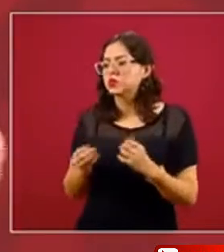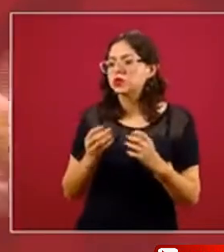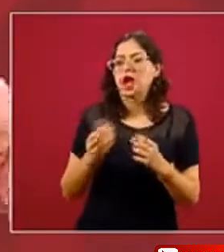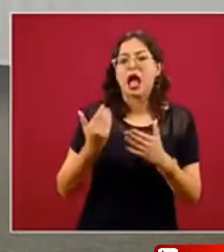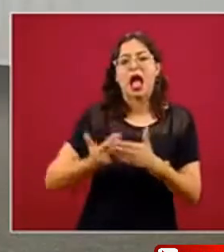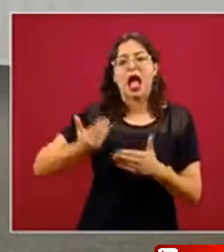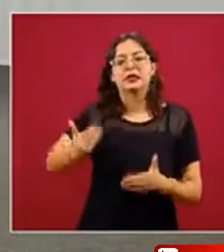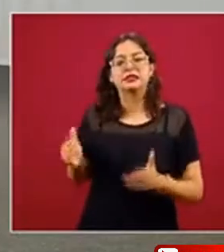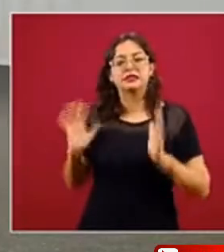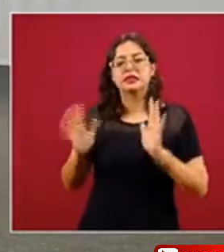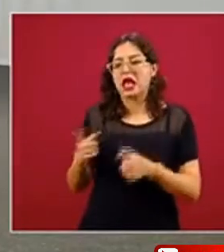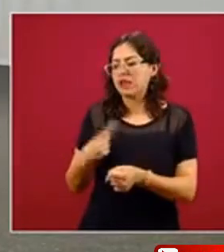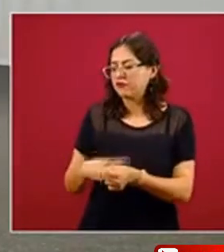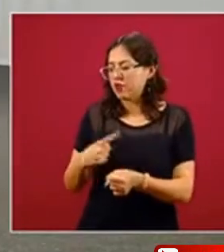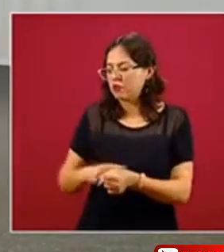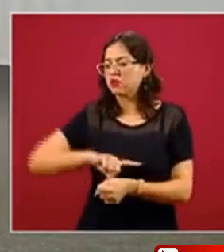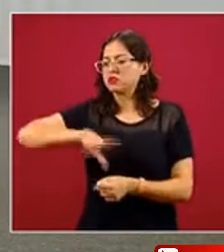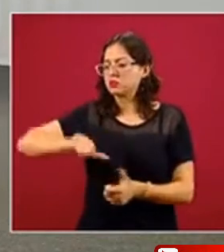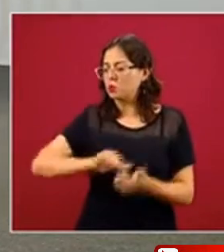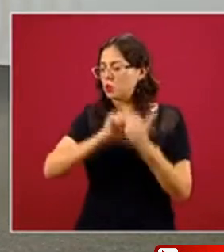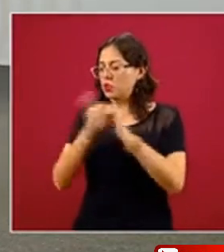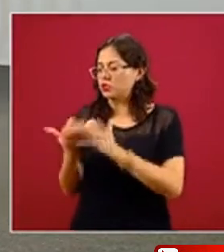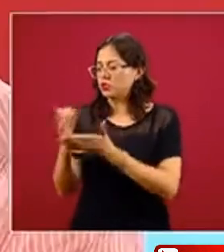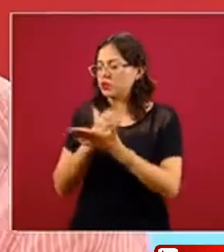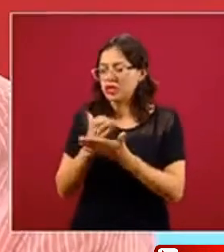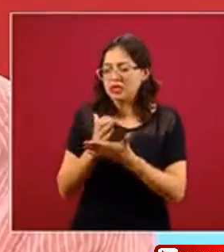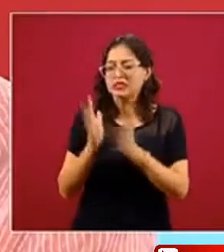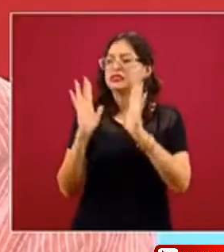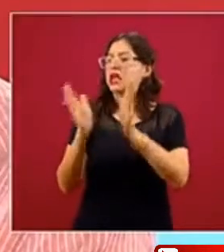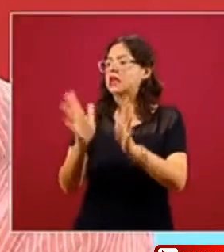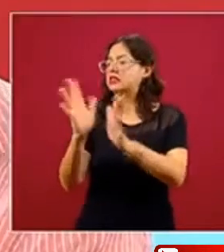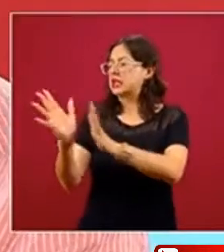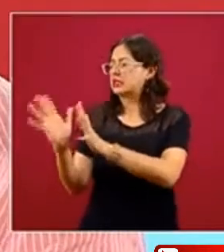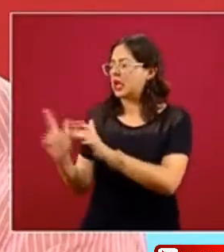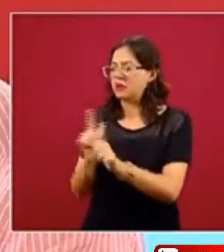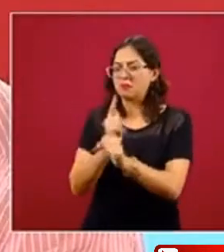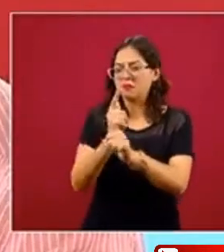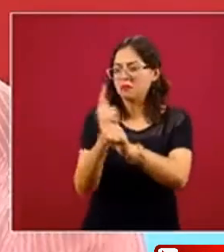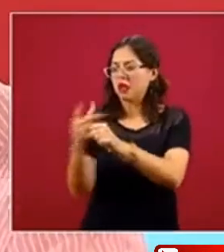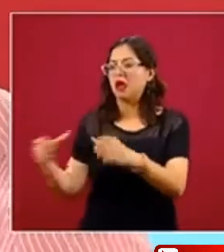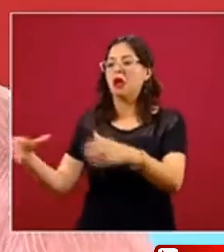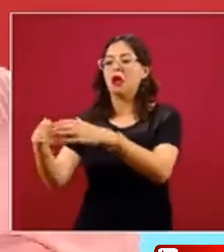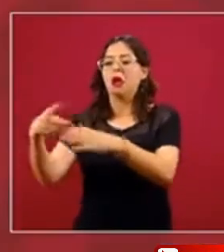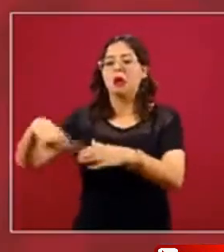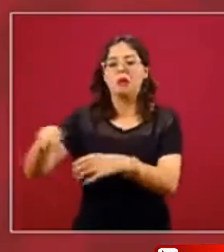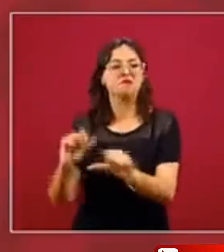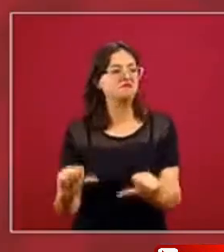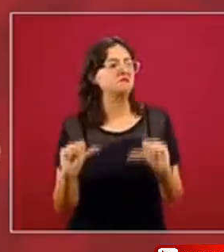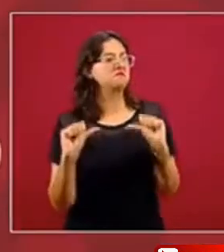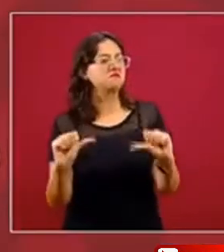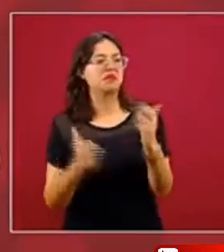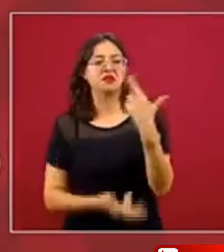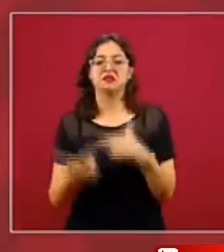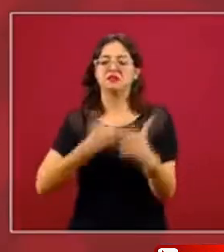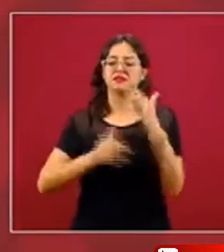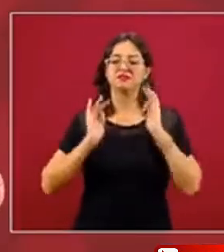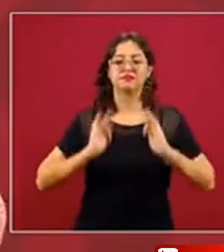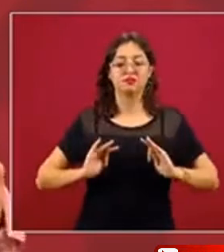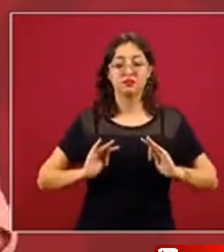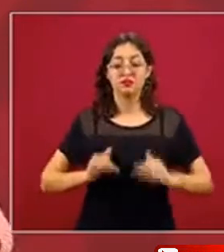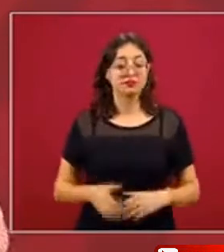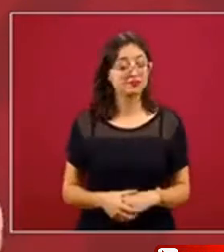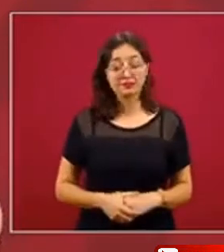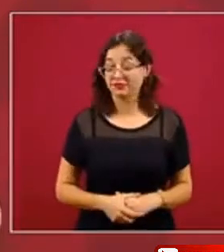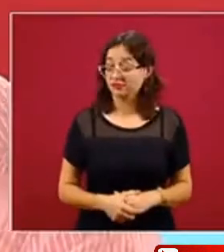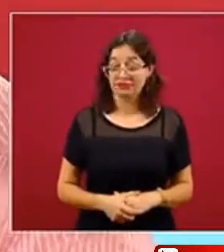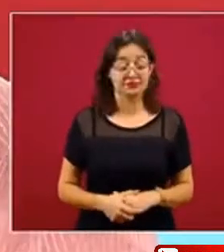test, y esto me va a permitir detectar quién ya tuvo y esas personas que regresen tranquilamente al trabajo. No